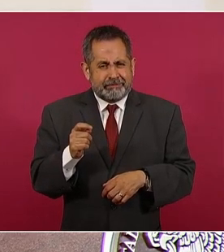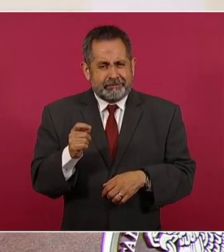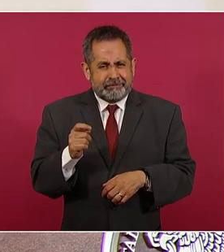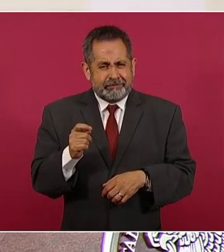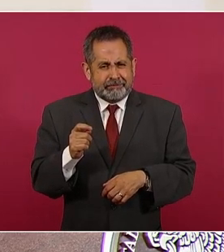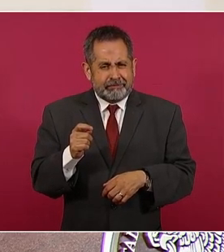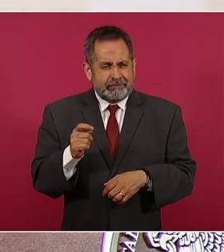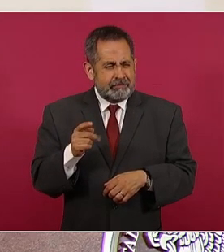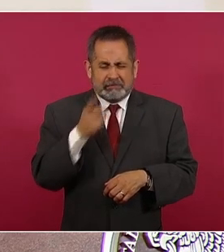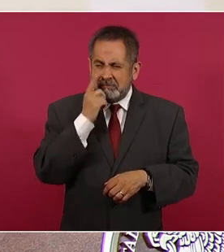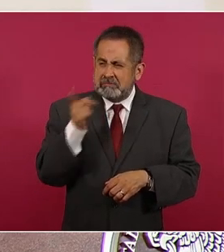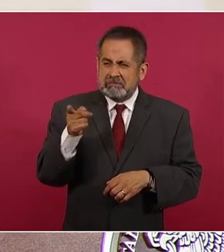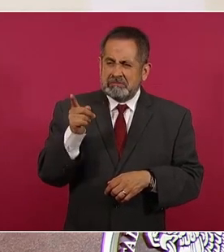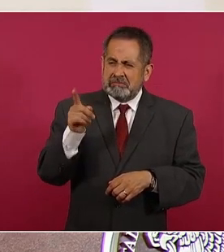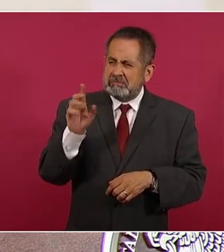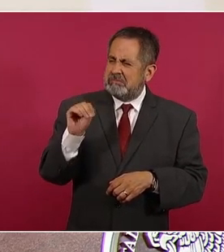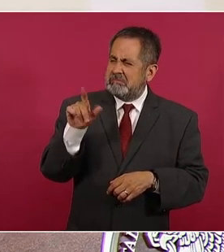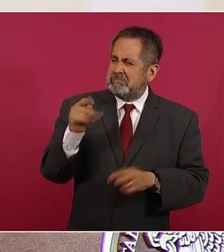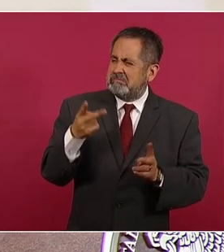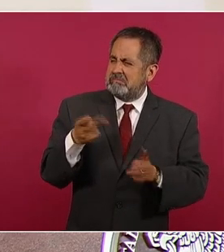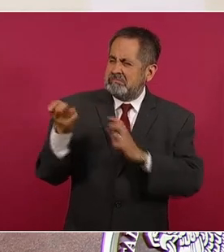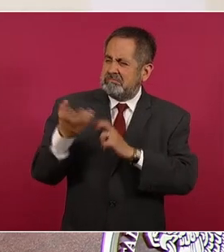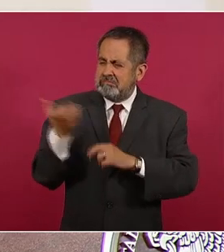me lo voy a robar o alguna cosa.